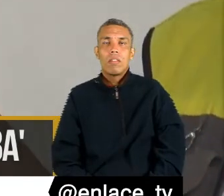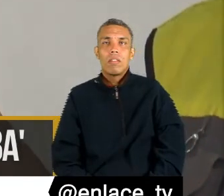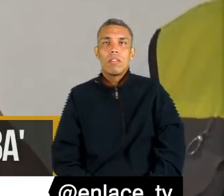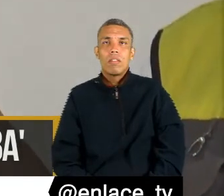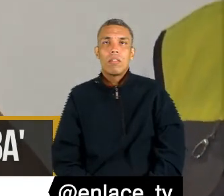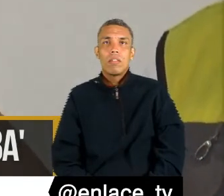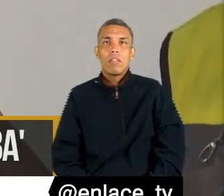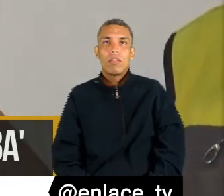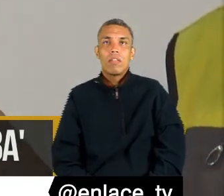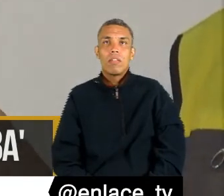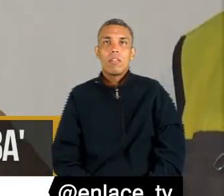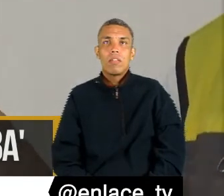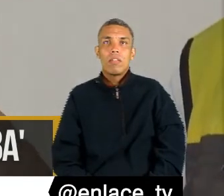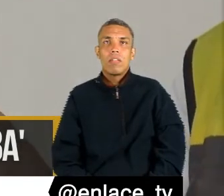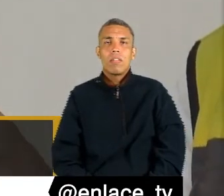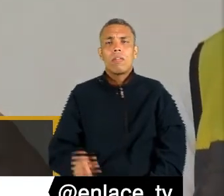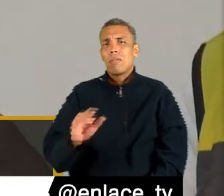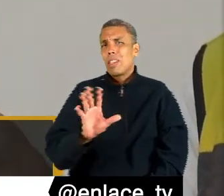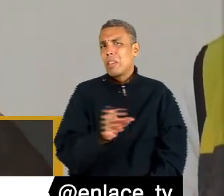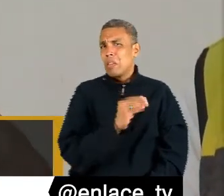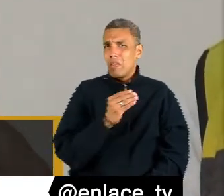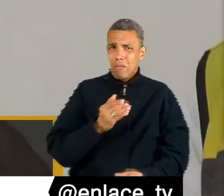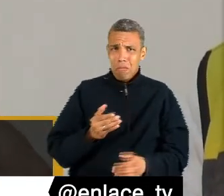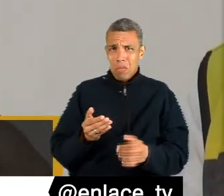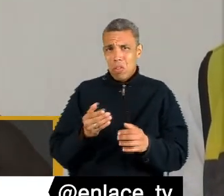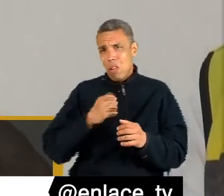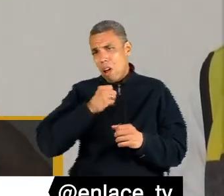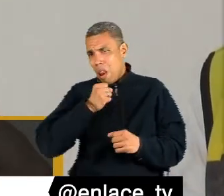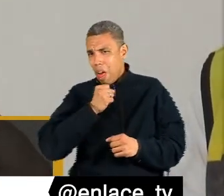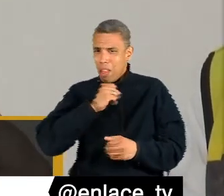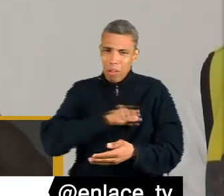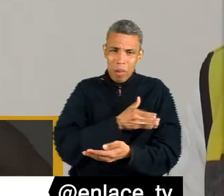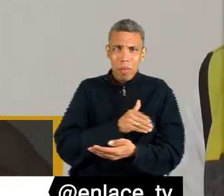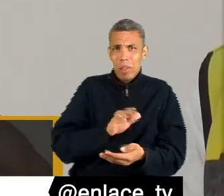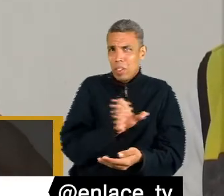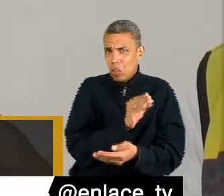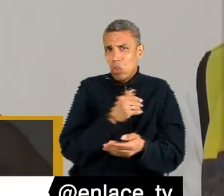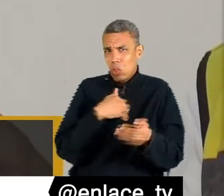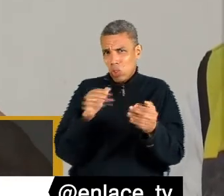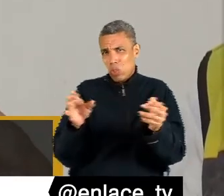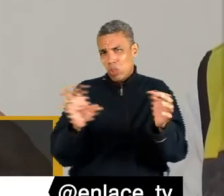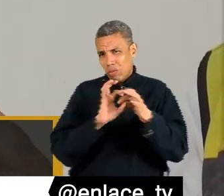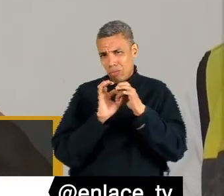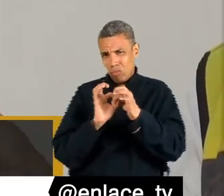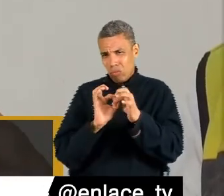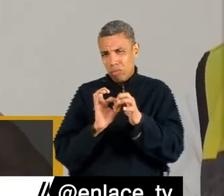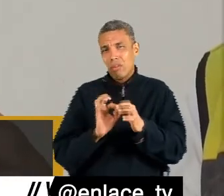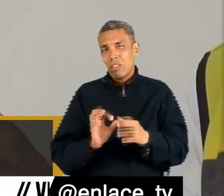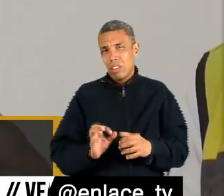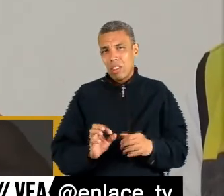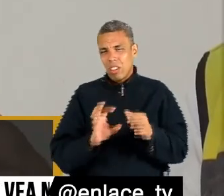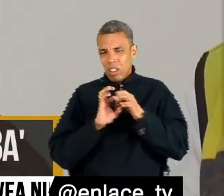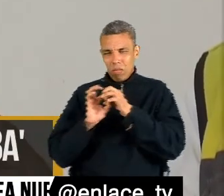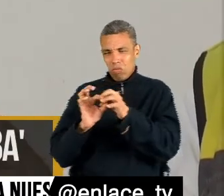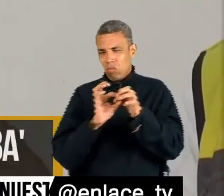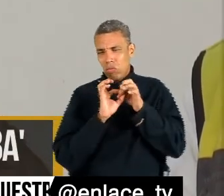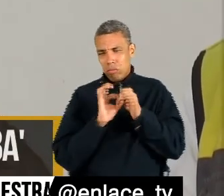La invitación que le hago a todos los músicos aquí en Barranca, que seamos solidarios con el amigo Oscar